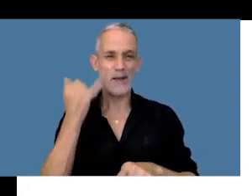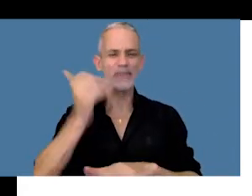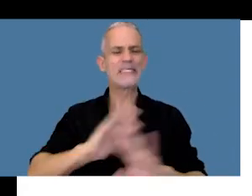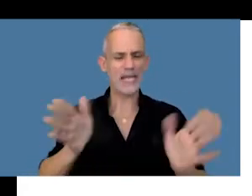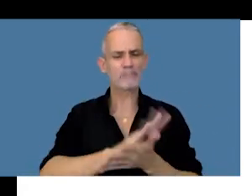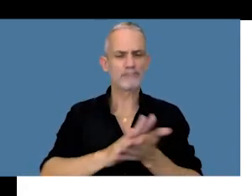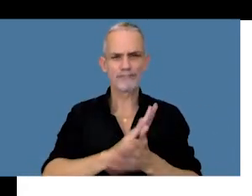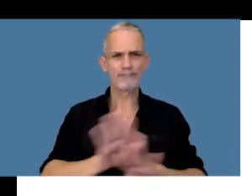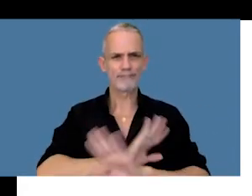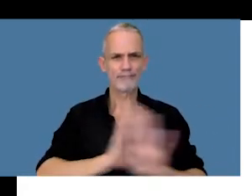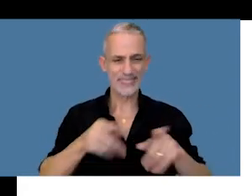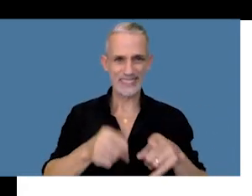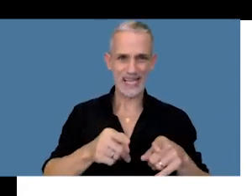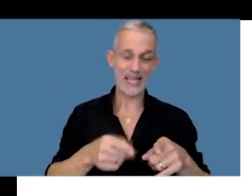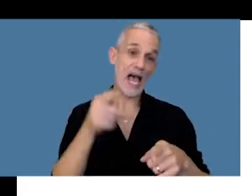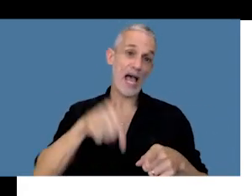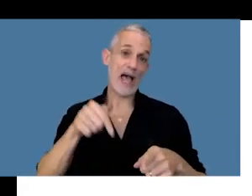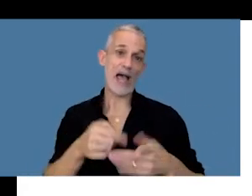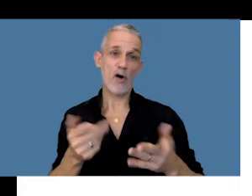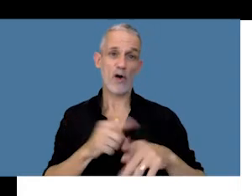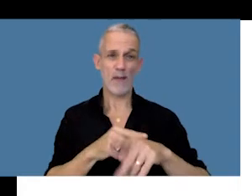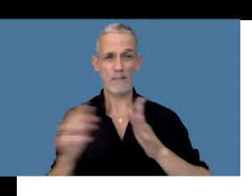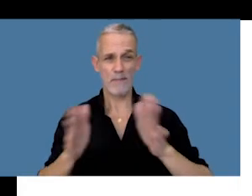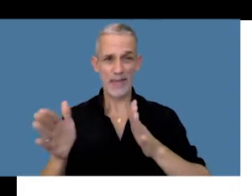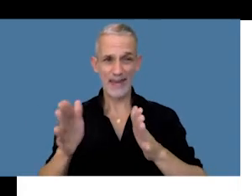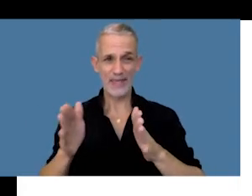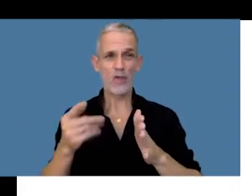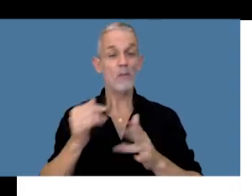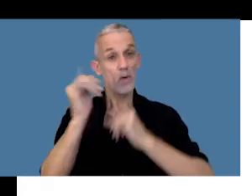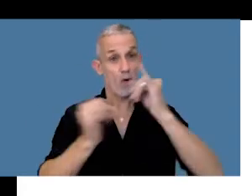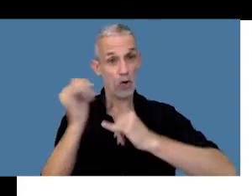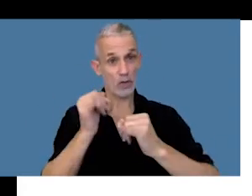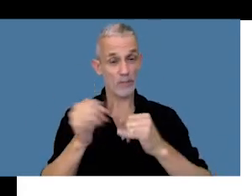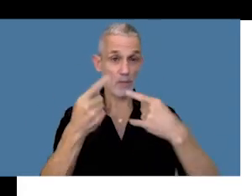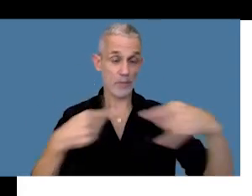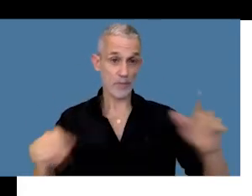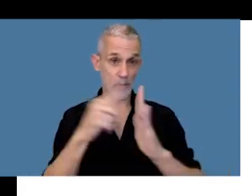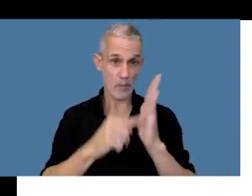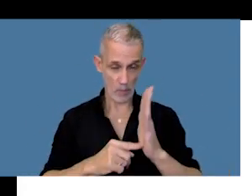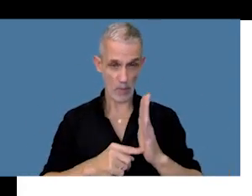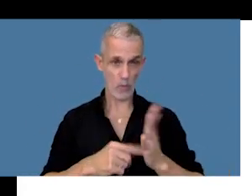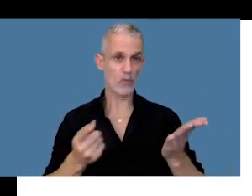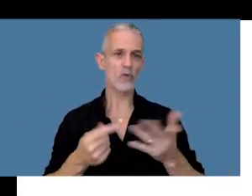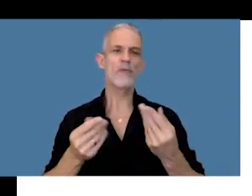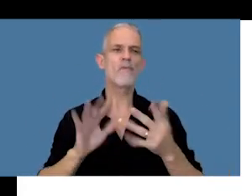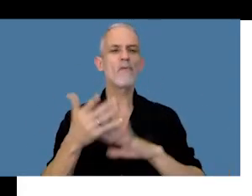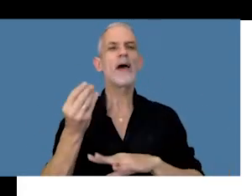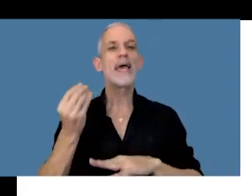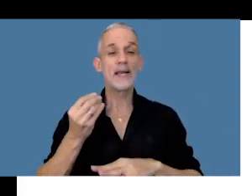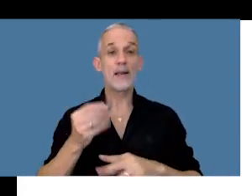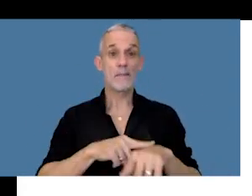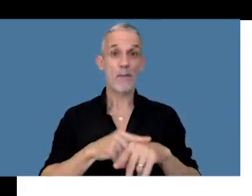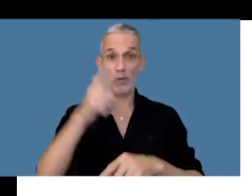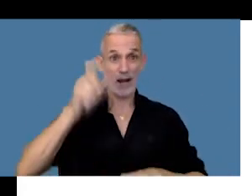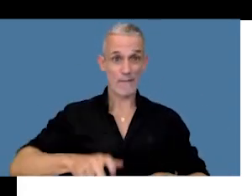superado y bueno, ahora estamos justamente contándoles estos aspectos. De modo tal que en el momento que el